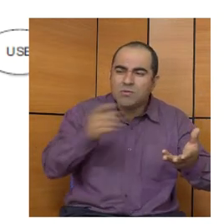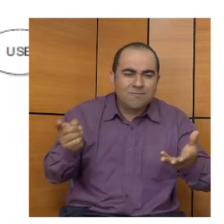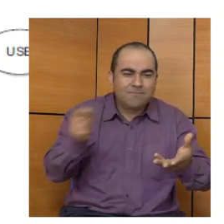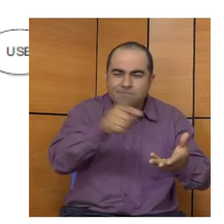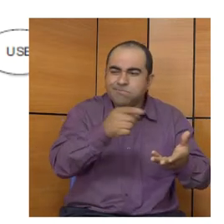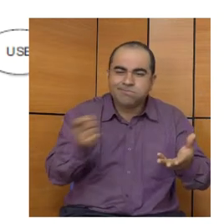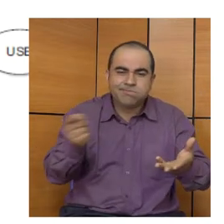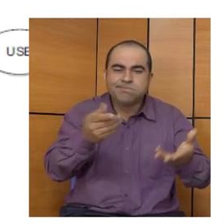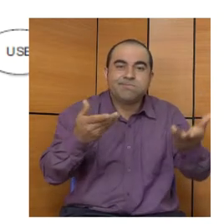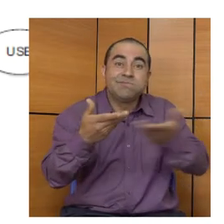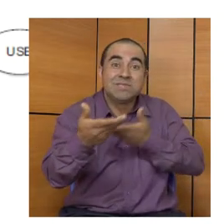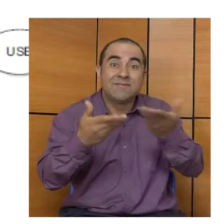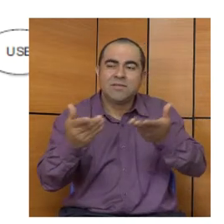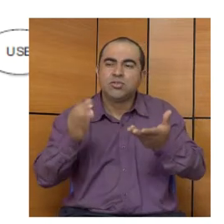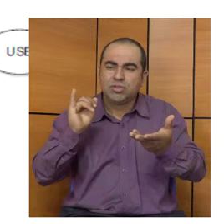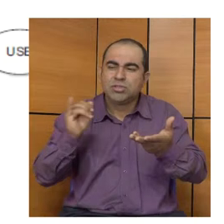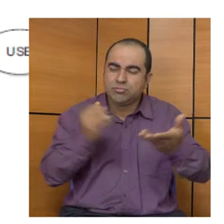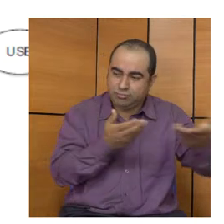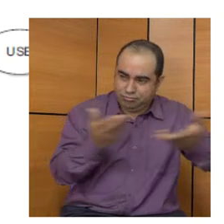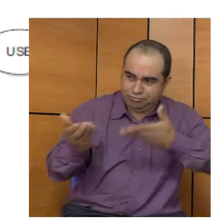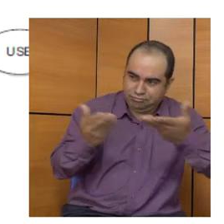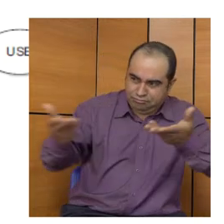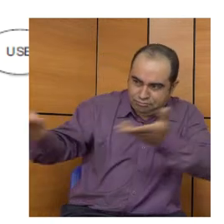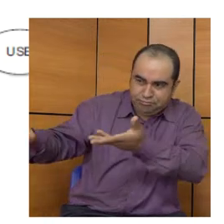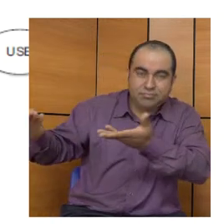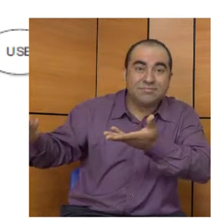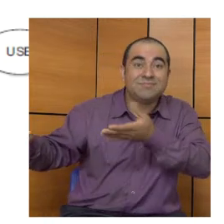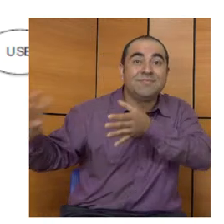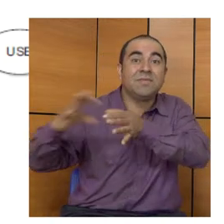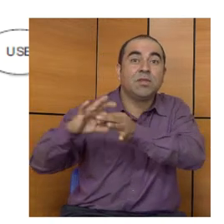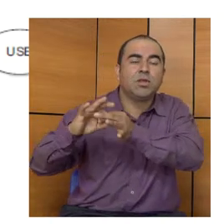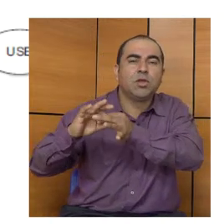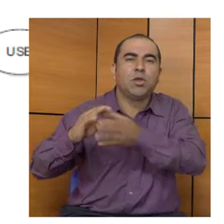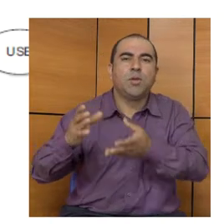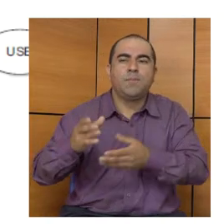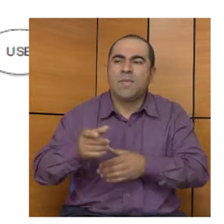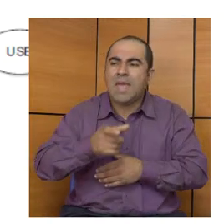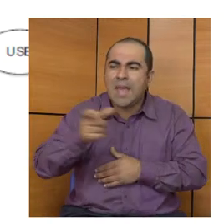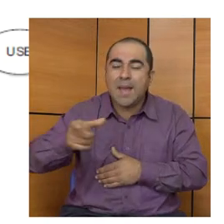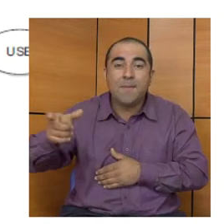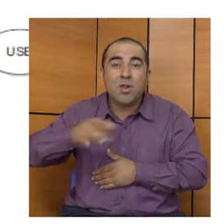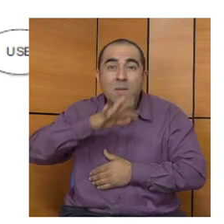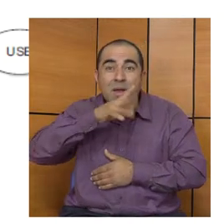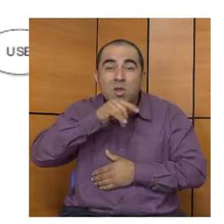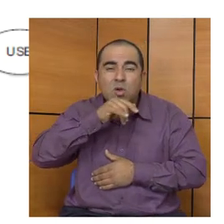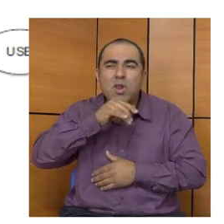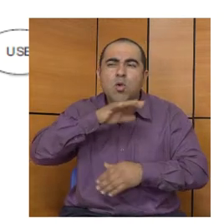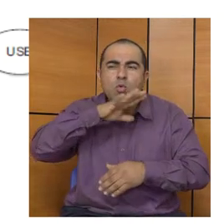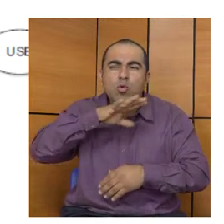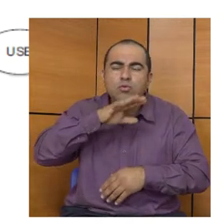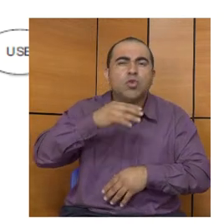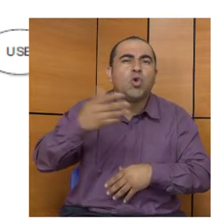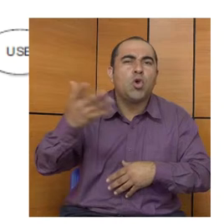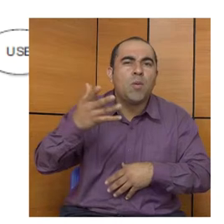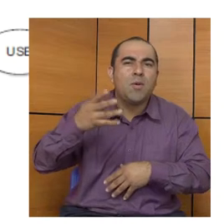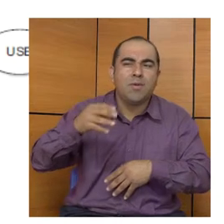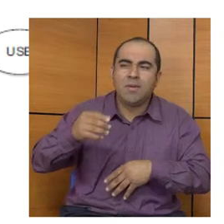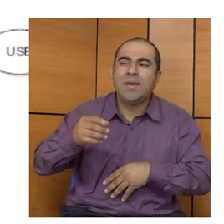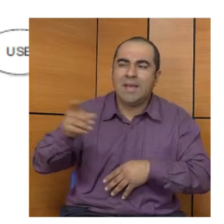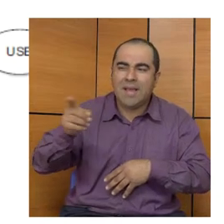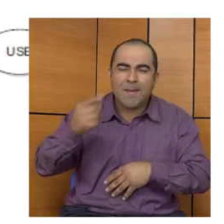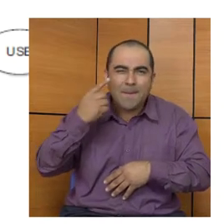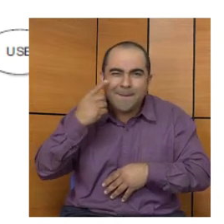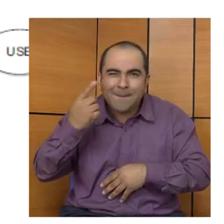un determinado servicio, en este caso queríamos saber por qué las personas mayores usaban Internet. Hicimos este primer